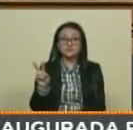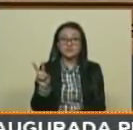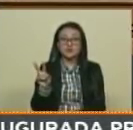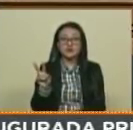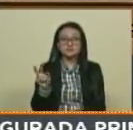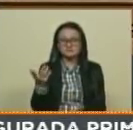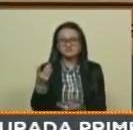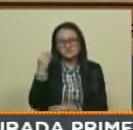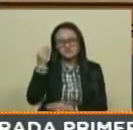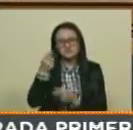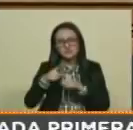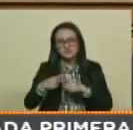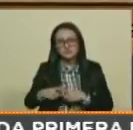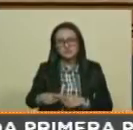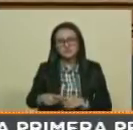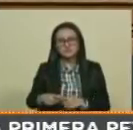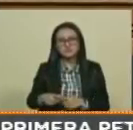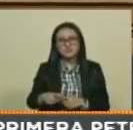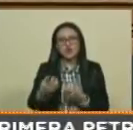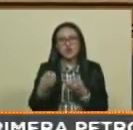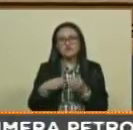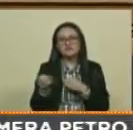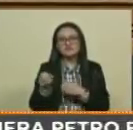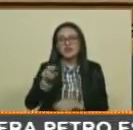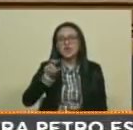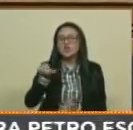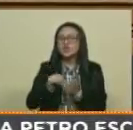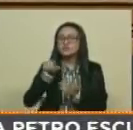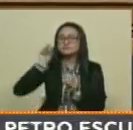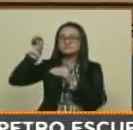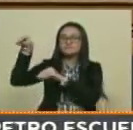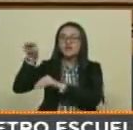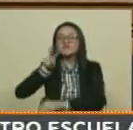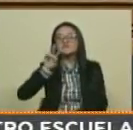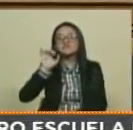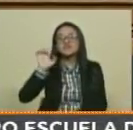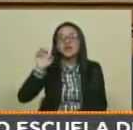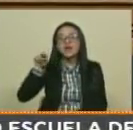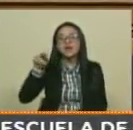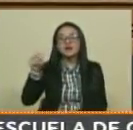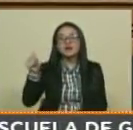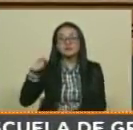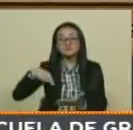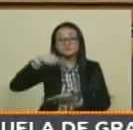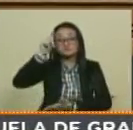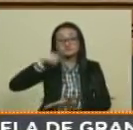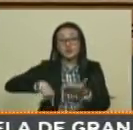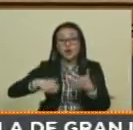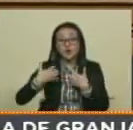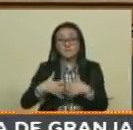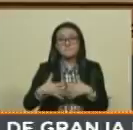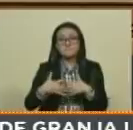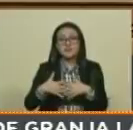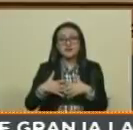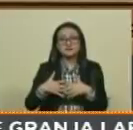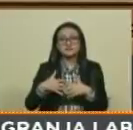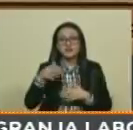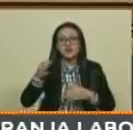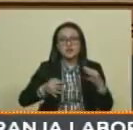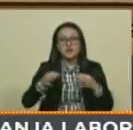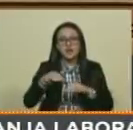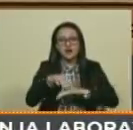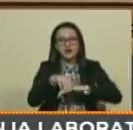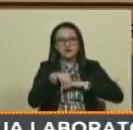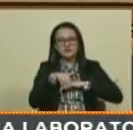calculen ustedes, esa oficina en Viena lo que hizo fue contratar una empresa transnacional cuya sede judicial estaba en Londres,